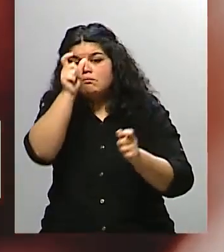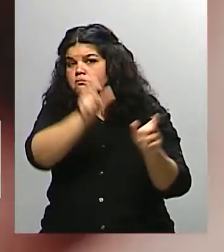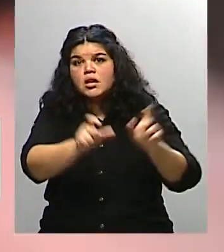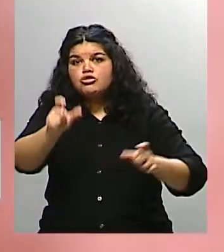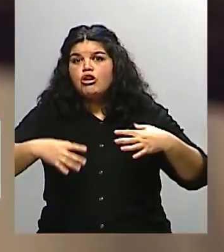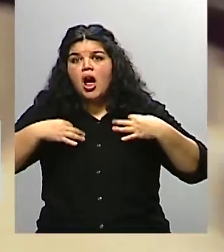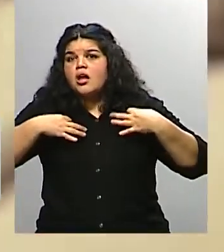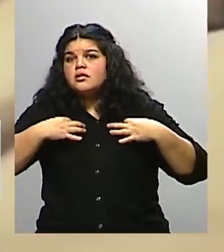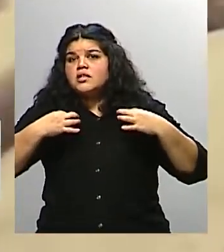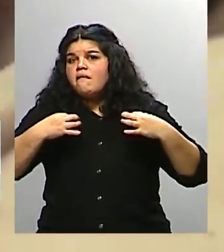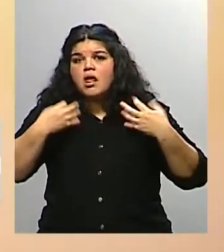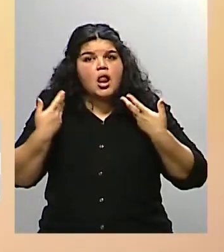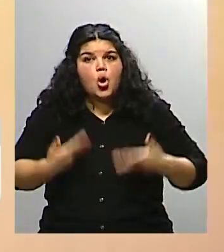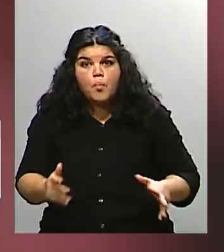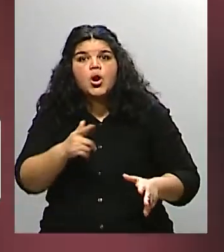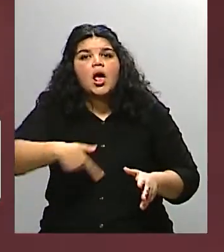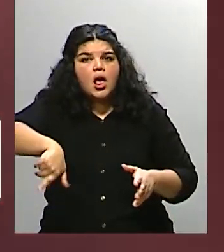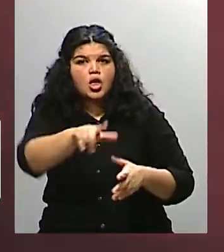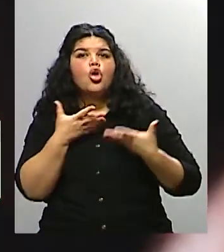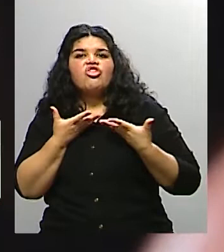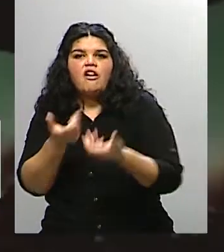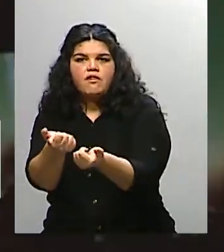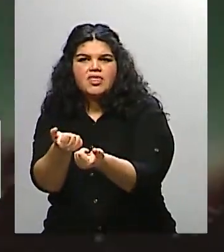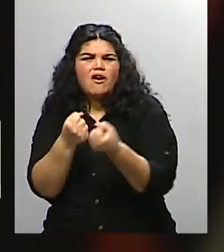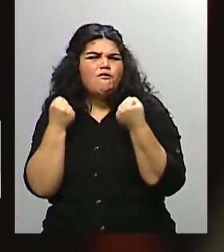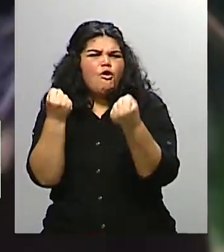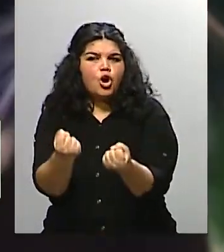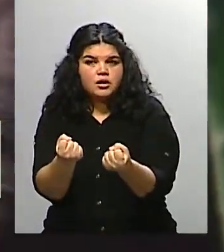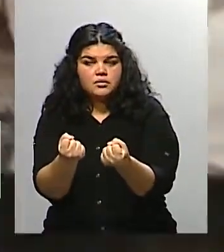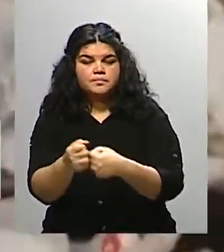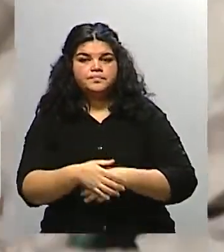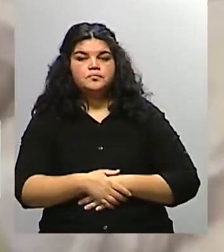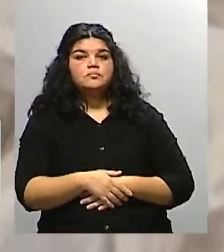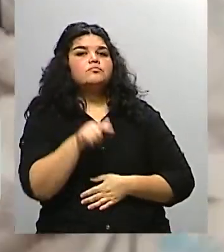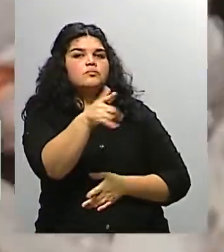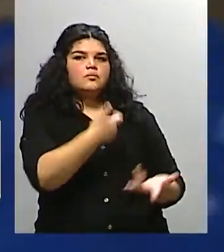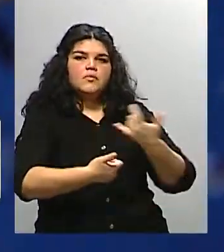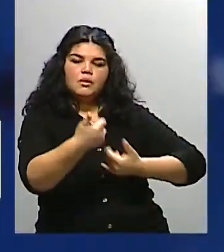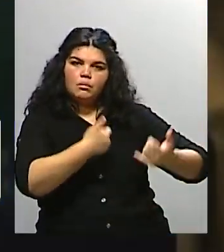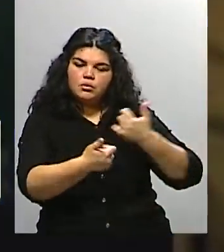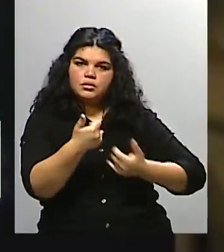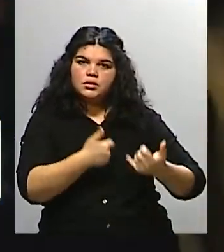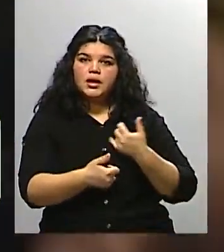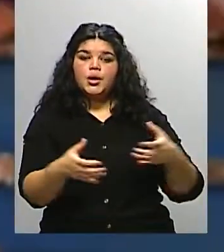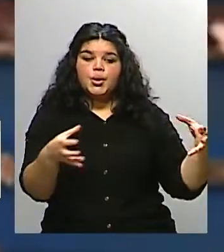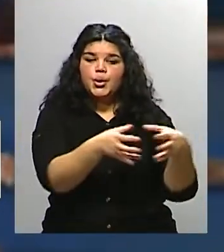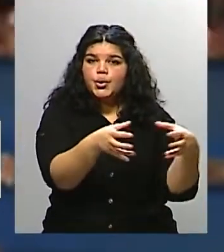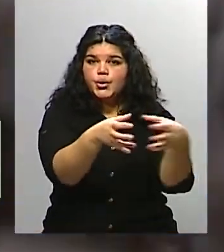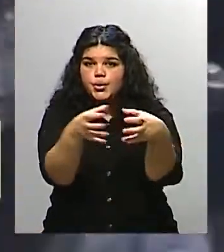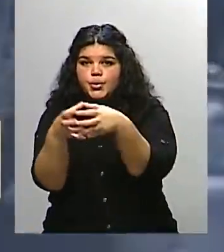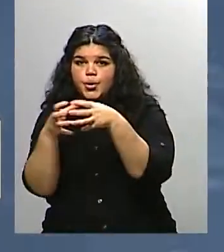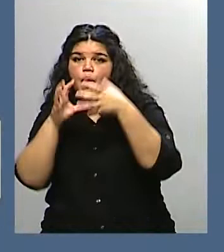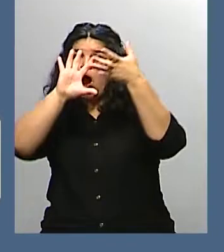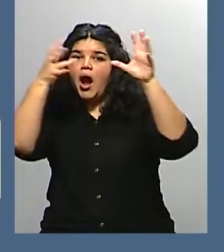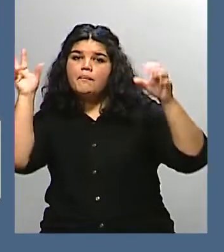enfrentando. Vos bien, Fernando, hacías mención de la capacidad operativa que están teniendo estas organizaciones